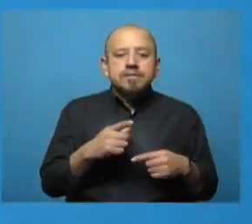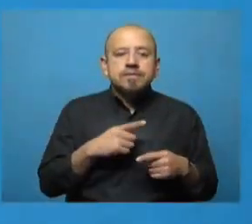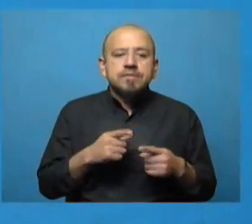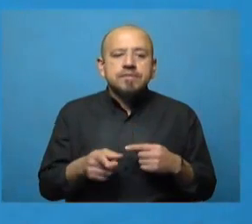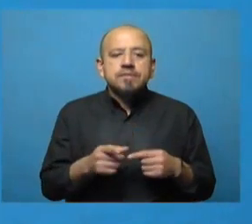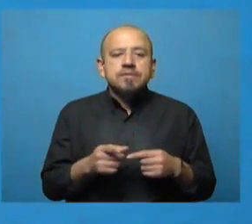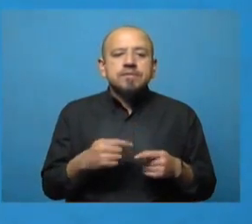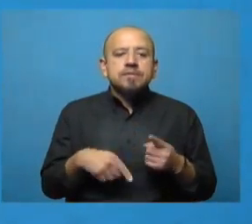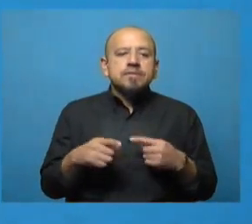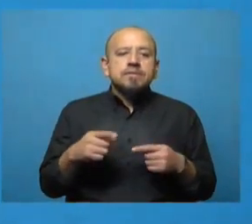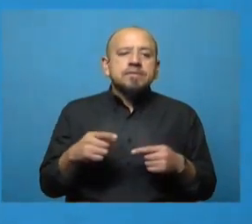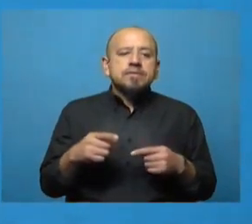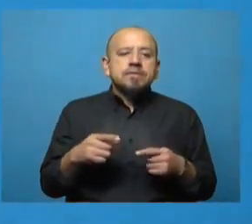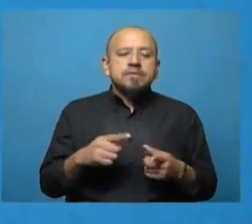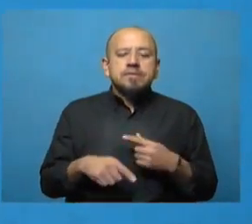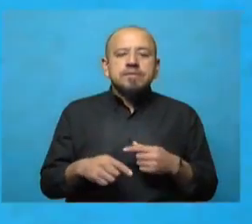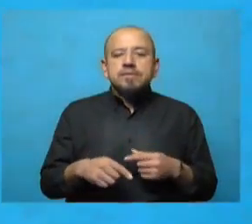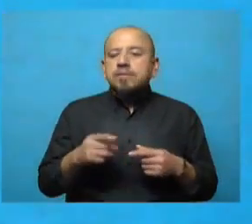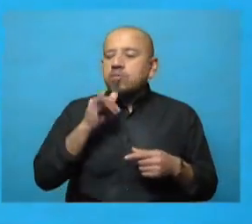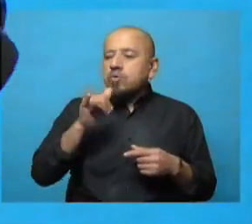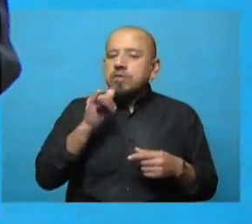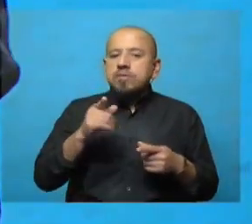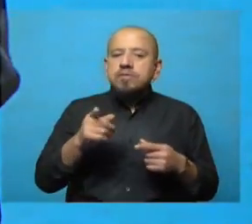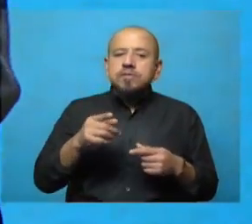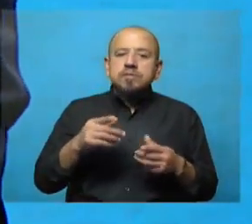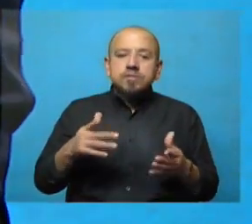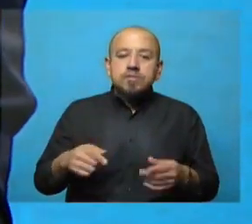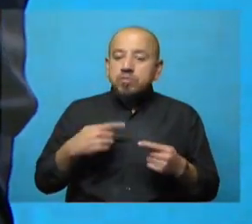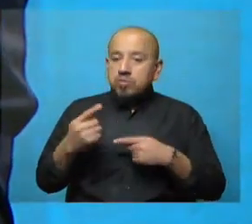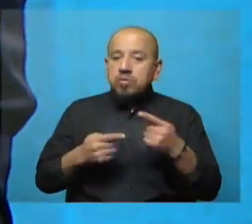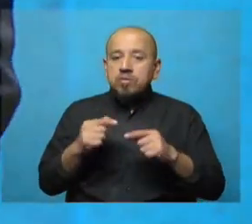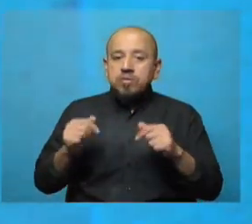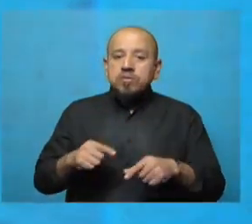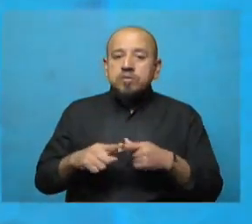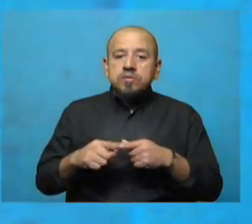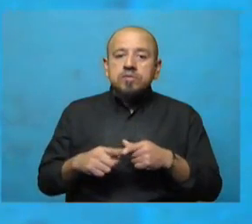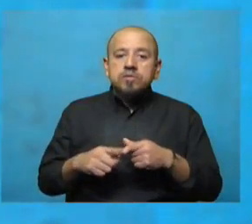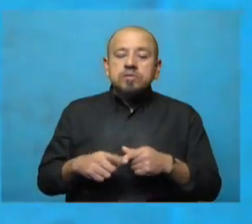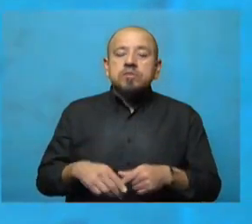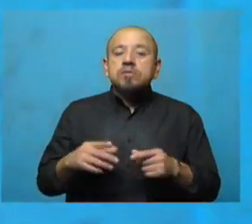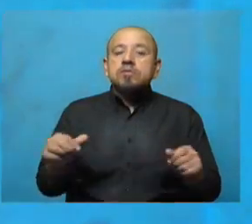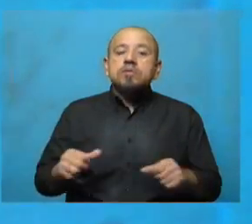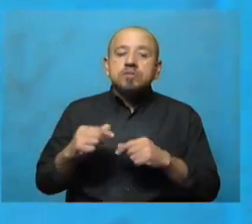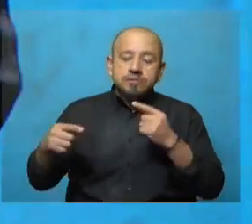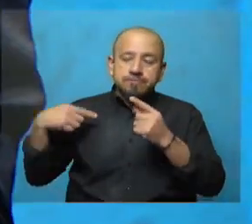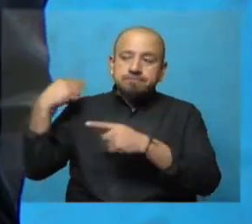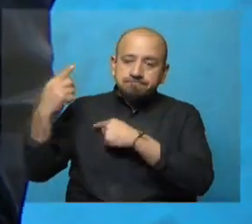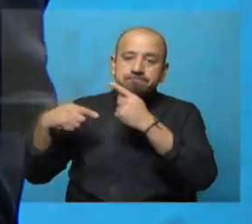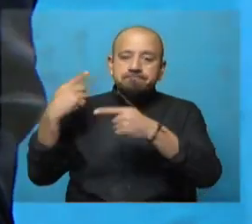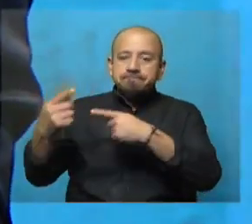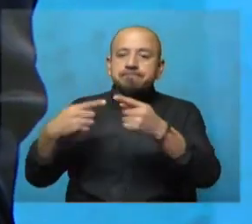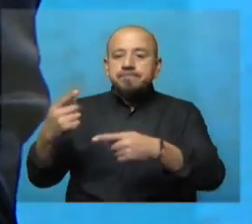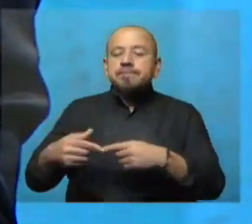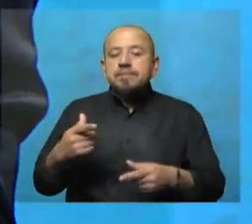llevando va guardando recién encontrabas el origen de la canción pero sí vigente día de hoy sí sigue escuchando Sí y generación tras generación es un tema que